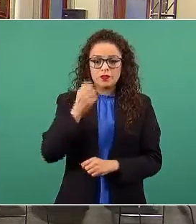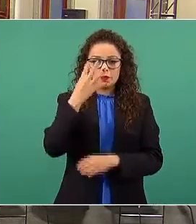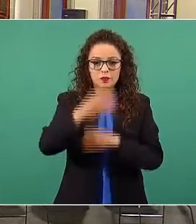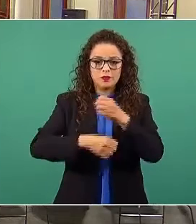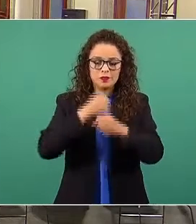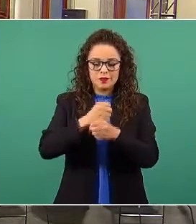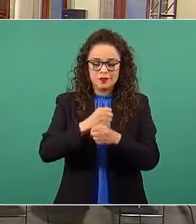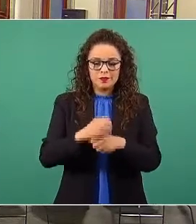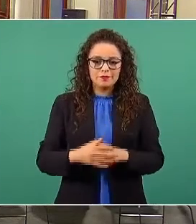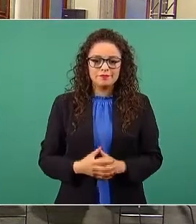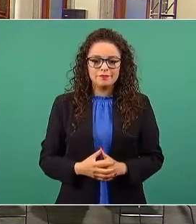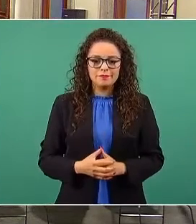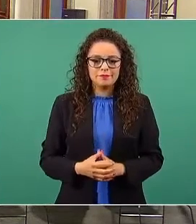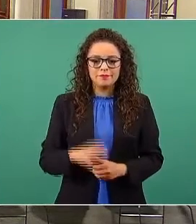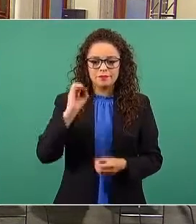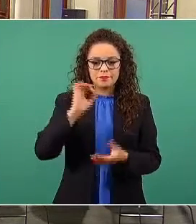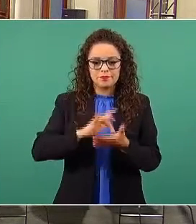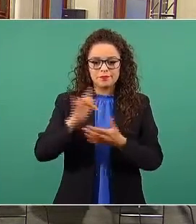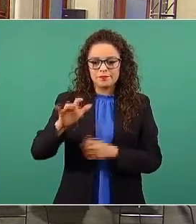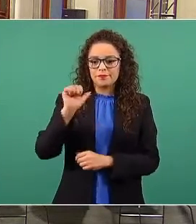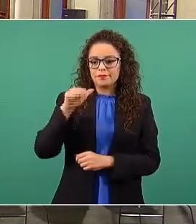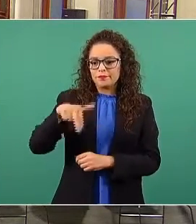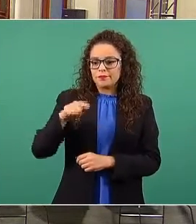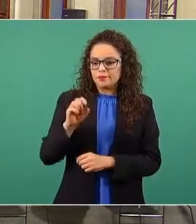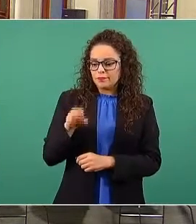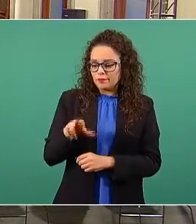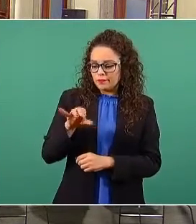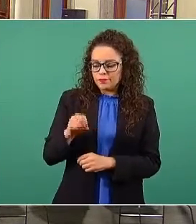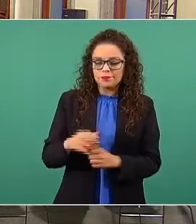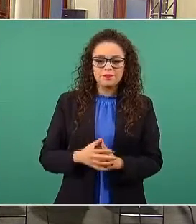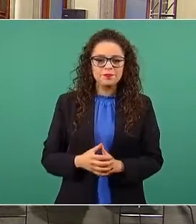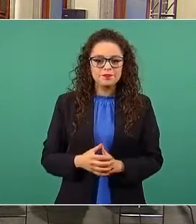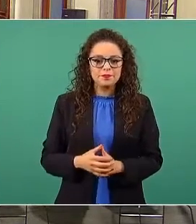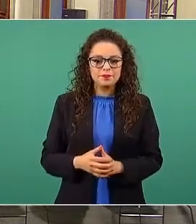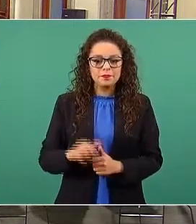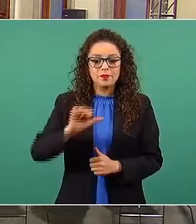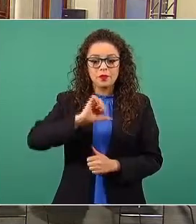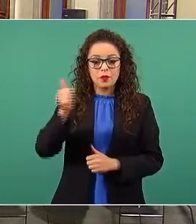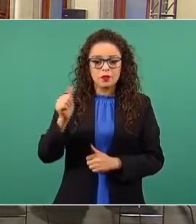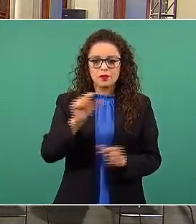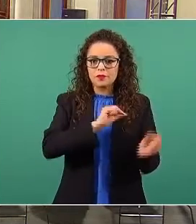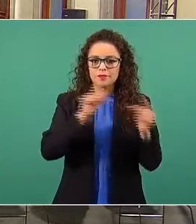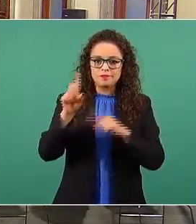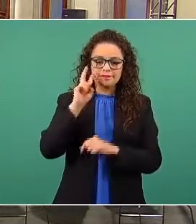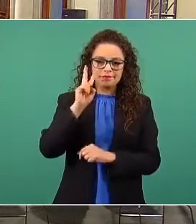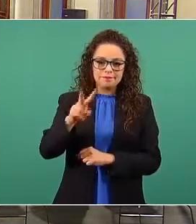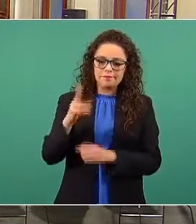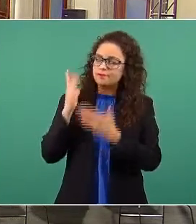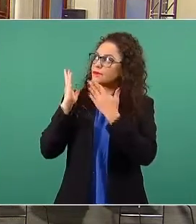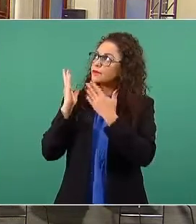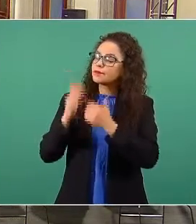Muchas gracias, don Antonio Méndez Cruz, por su testimonio. La siguiente, por favor.